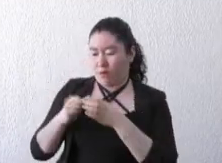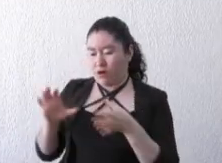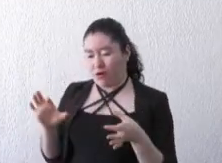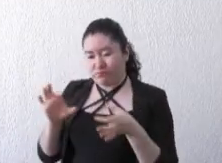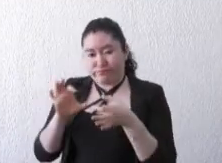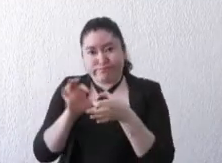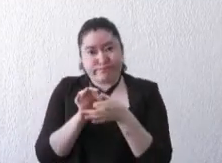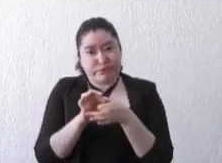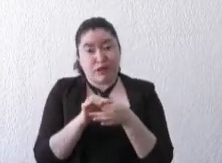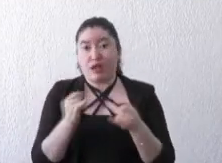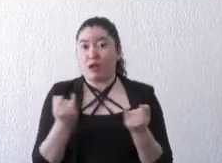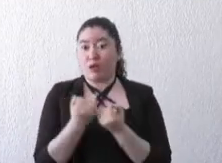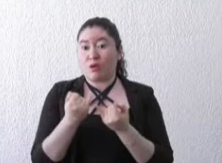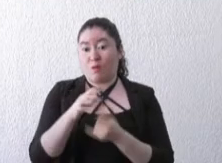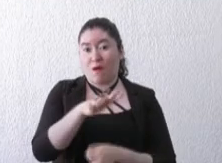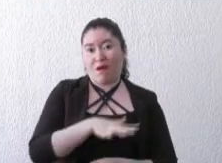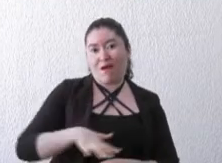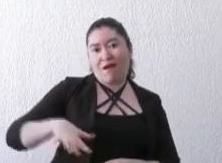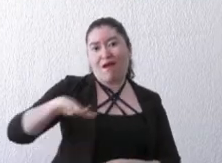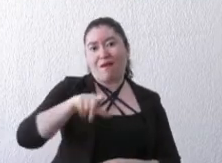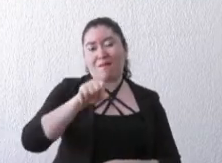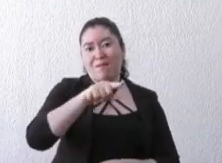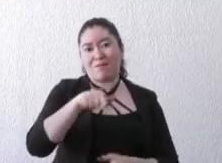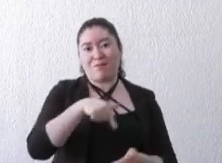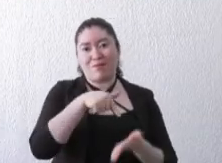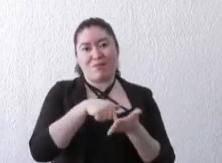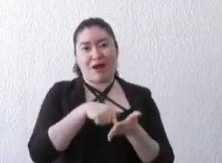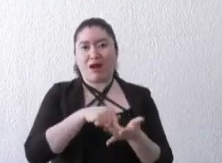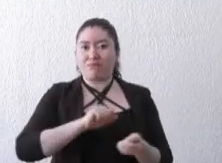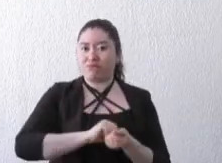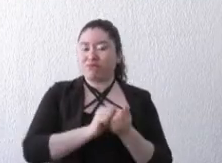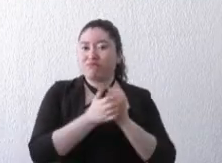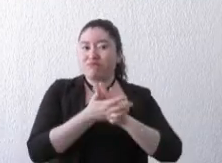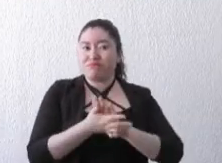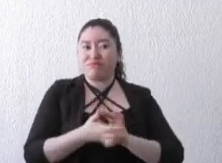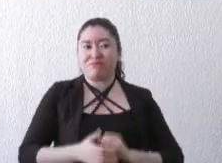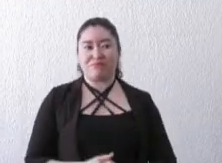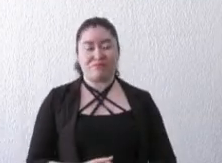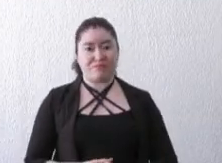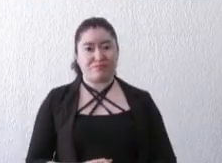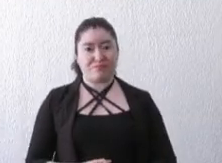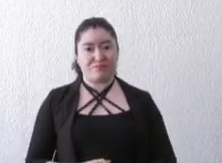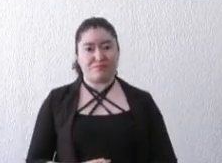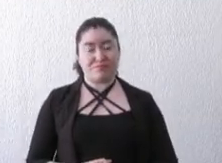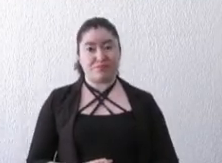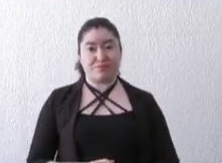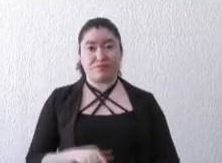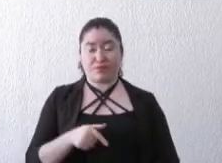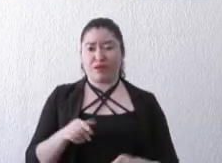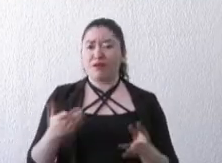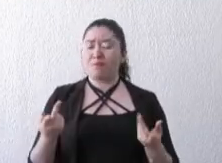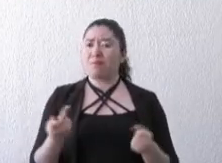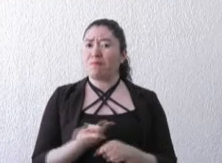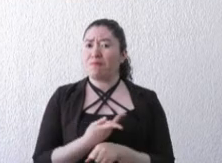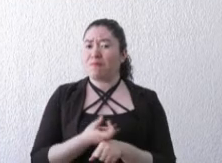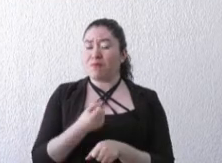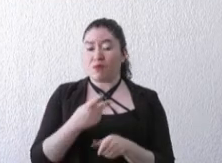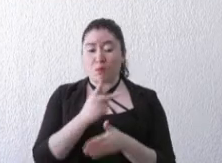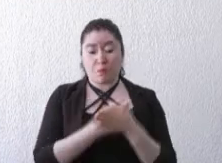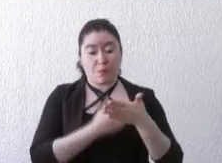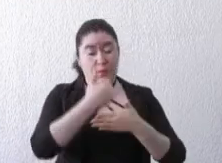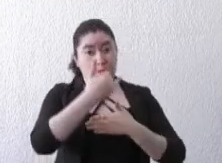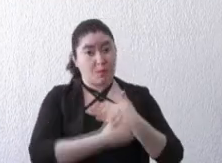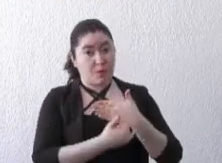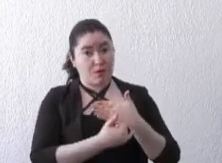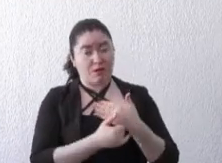desarrollo social y urbano de esa zona de la ciudad. Esta acción dio como resultado un proyecto único en